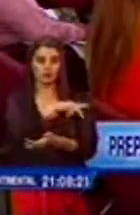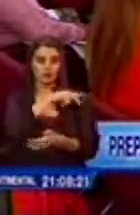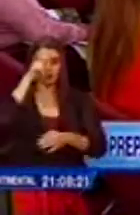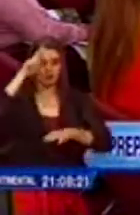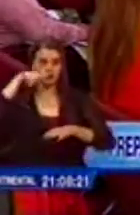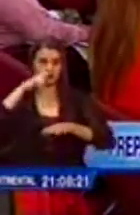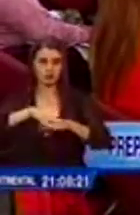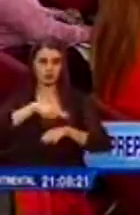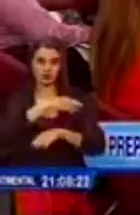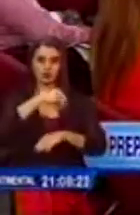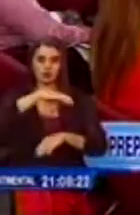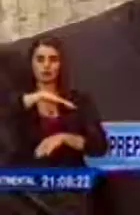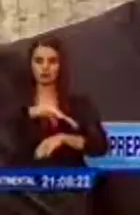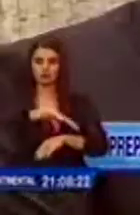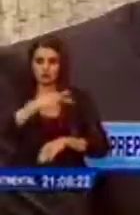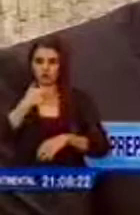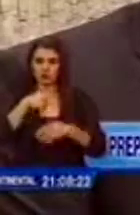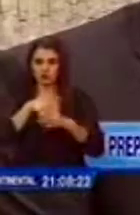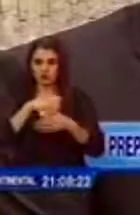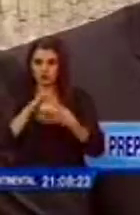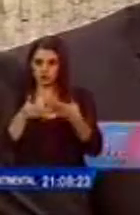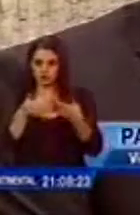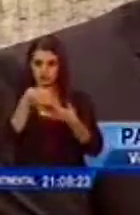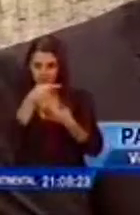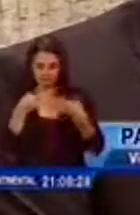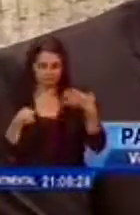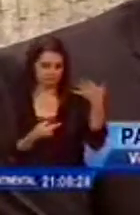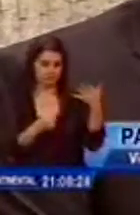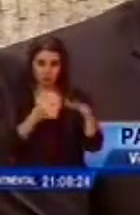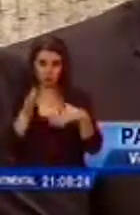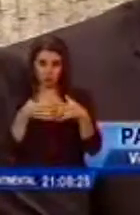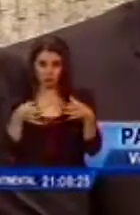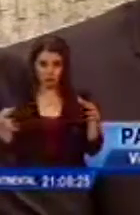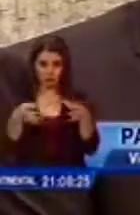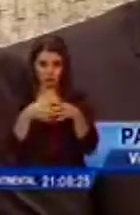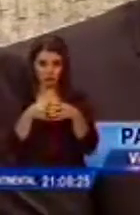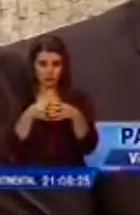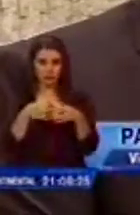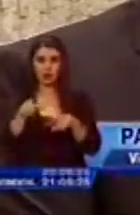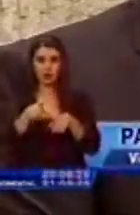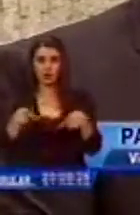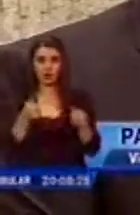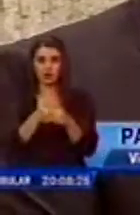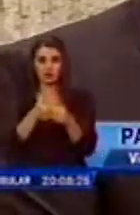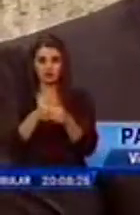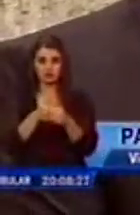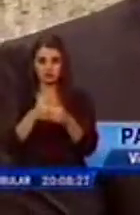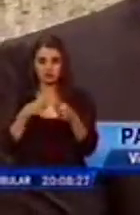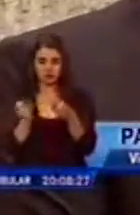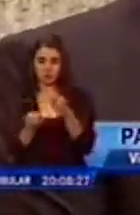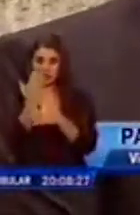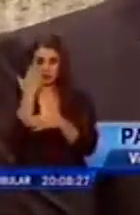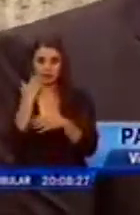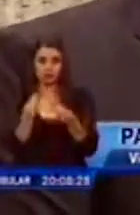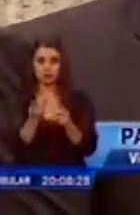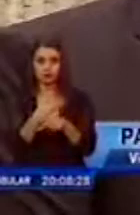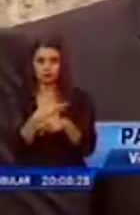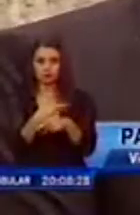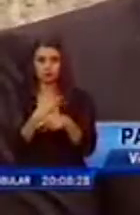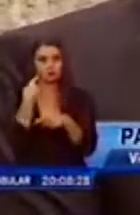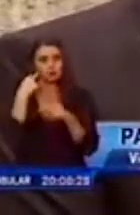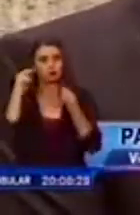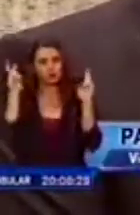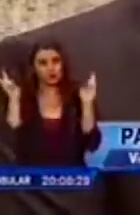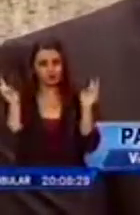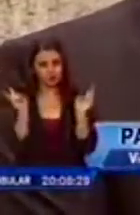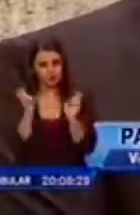de Quito, Rumiñahui y Mejía. Porque precisamente hay zonas que se encuentran aledañas al volcán que son muy productivas, por ejemplo, temas de agricultura,